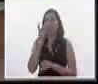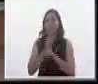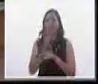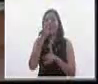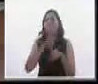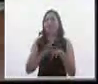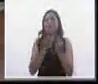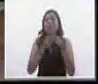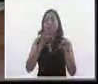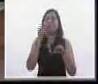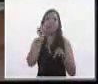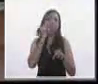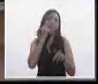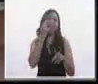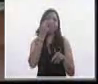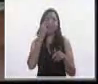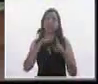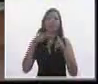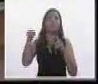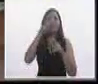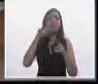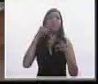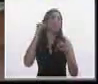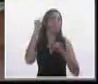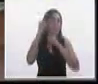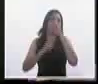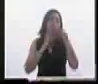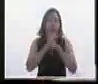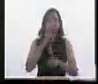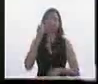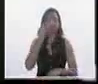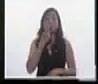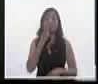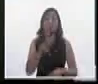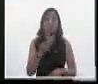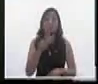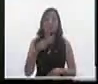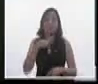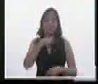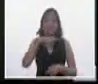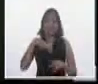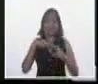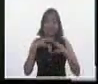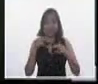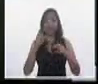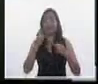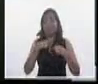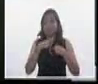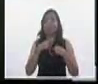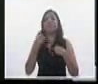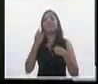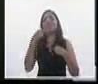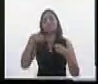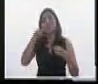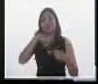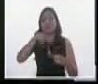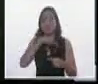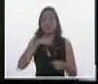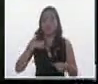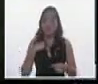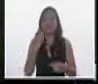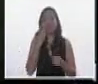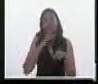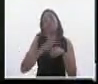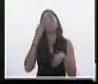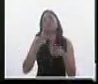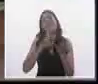las propias comunidades de la discapacidad a nivel internacional dicen nada nosotros sin nosotros y esto es algo muy muy